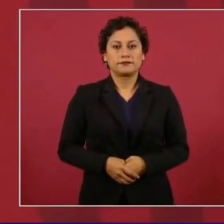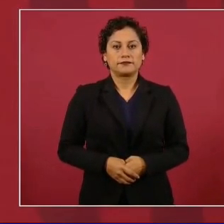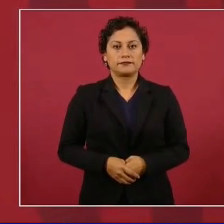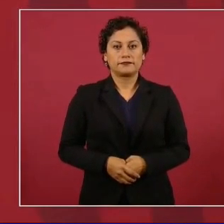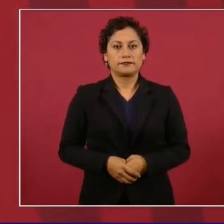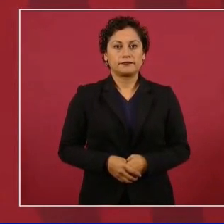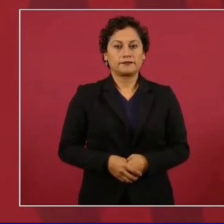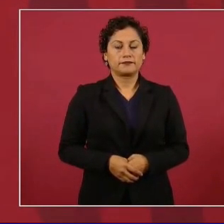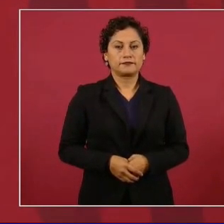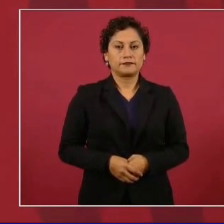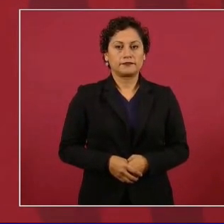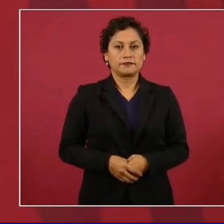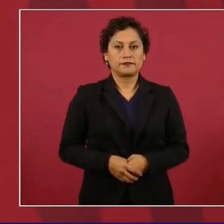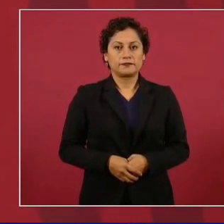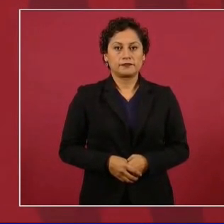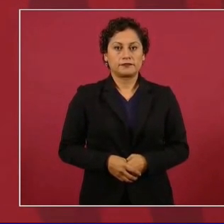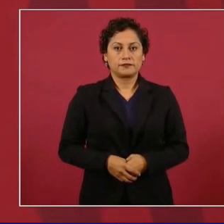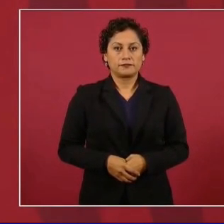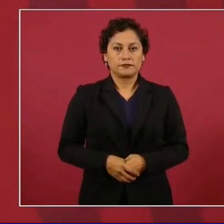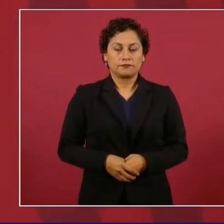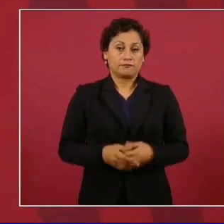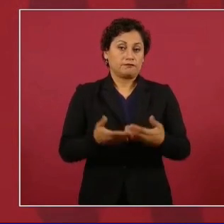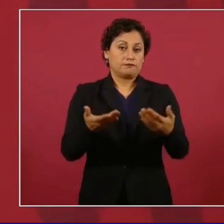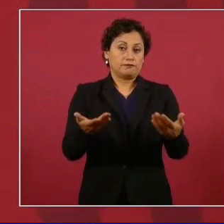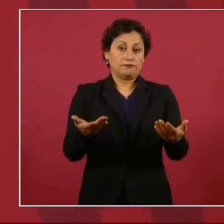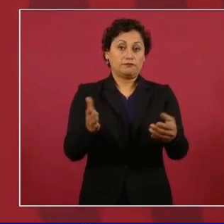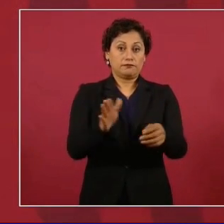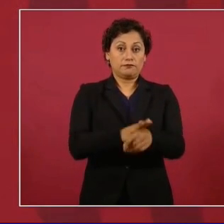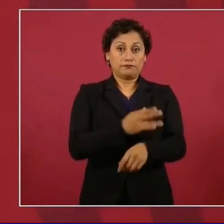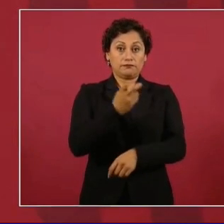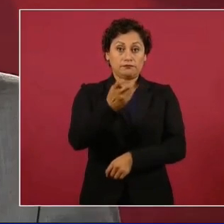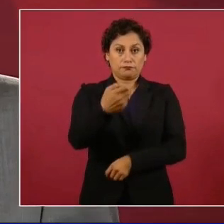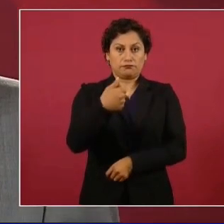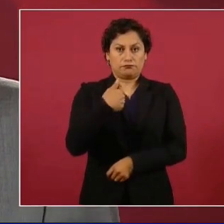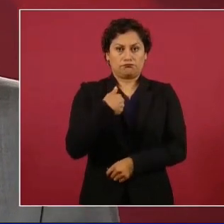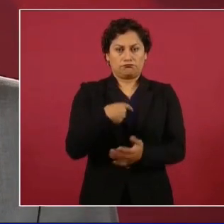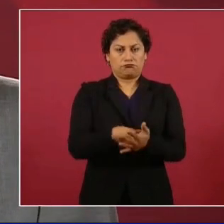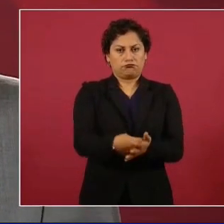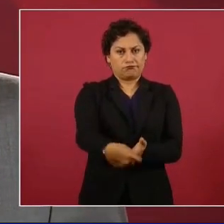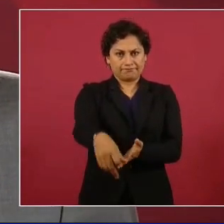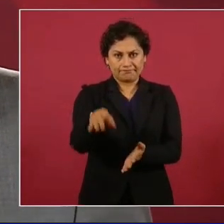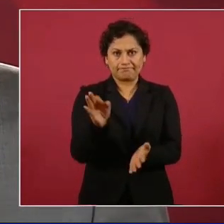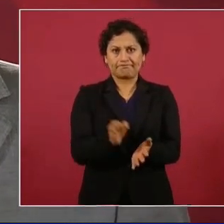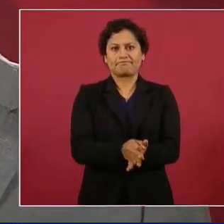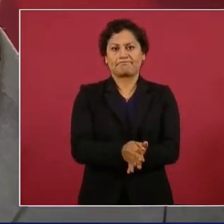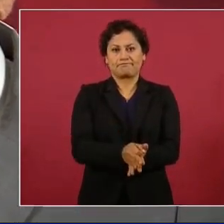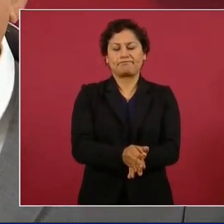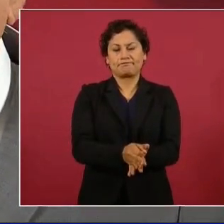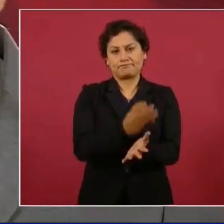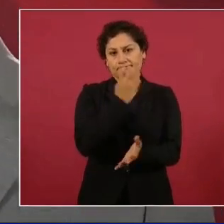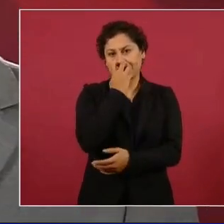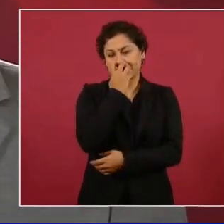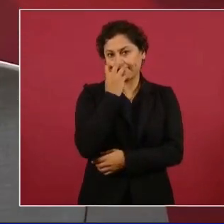y por eso me atreví a